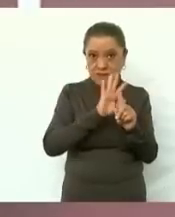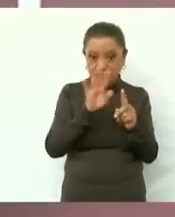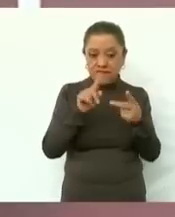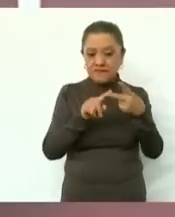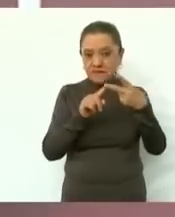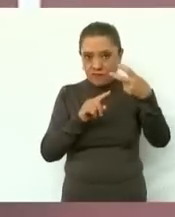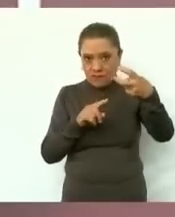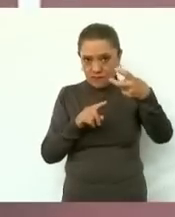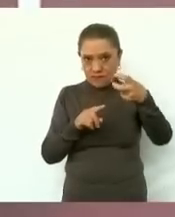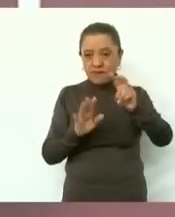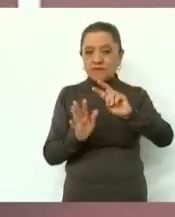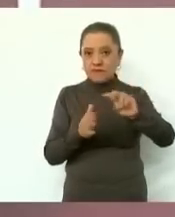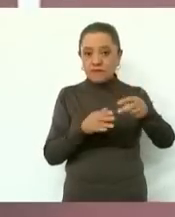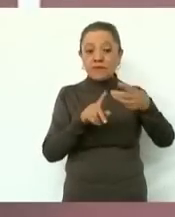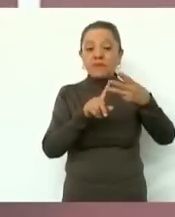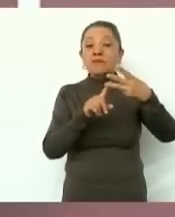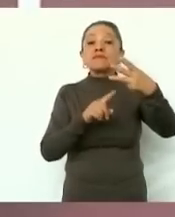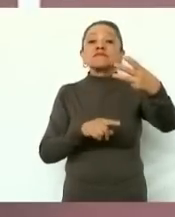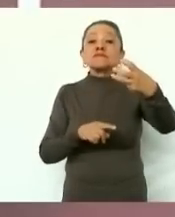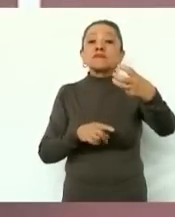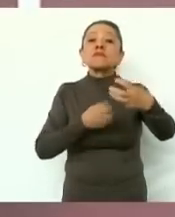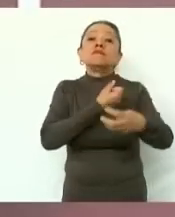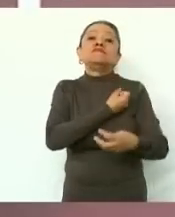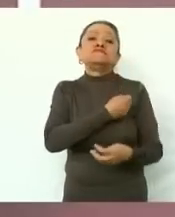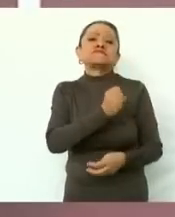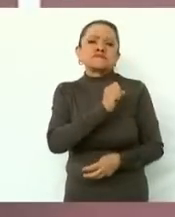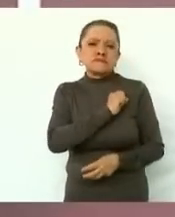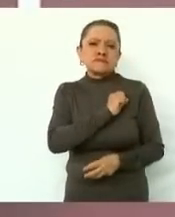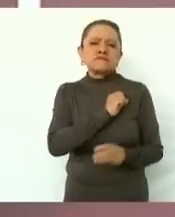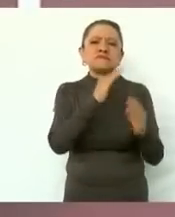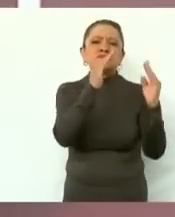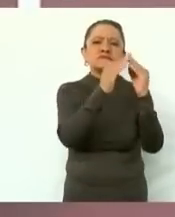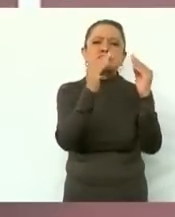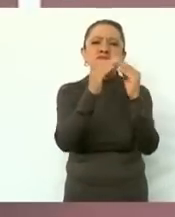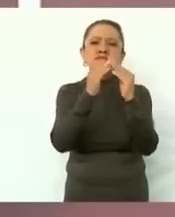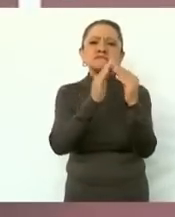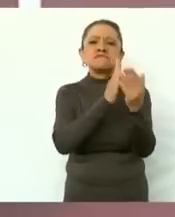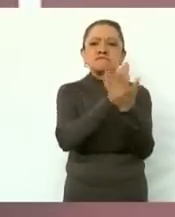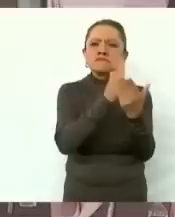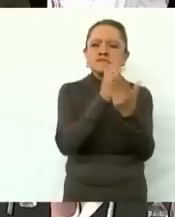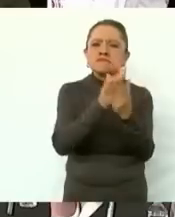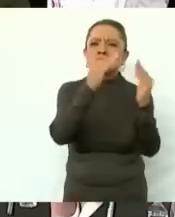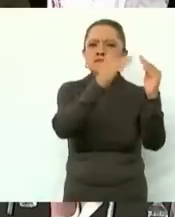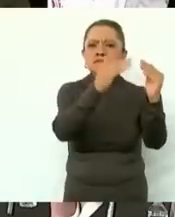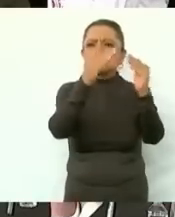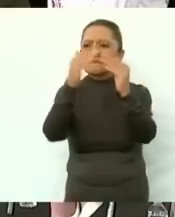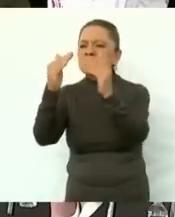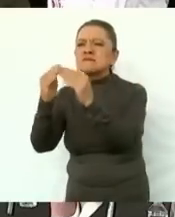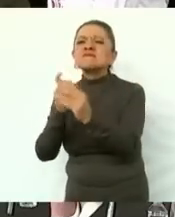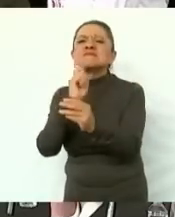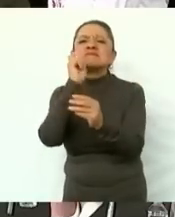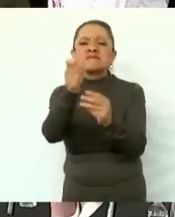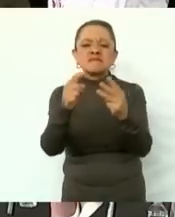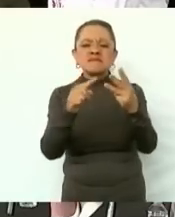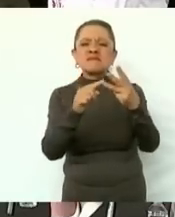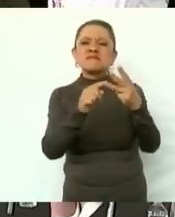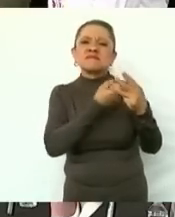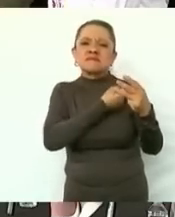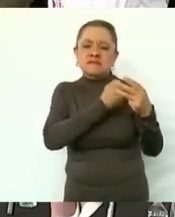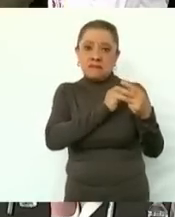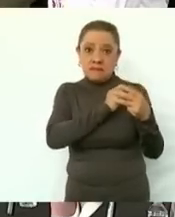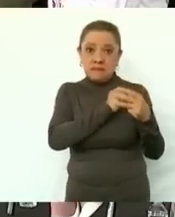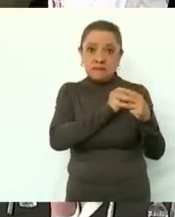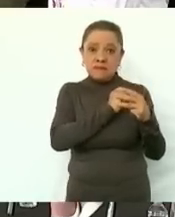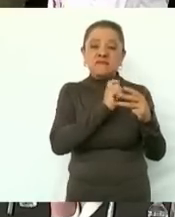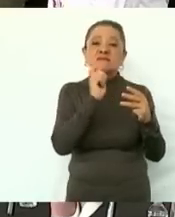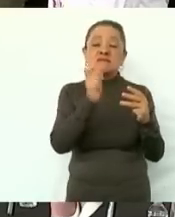se llama Salud Casa por Casa. ¿En qué consiste? Todas y todos los